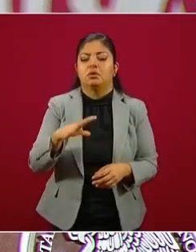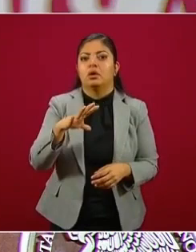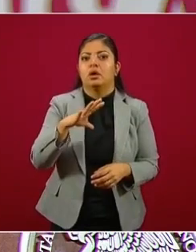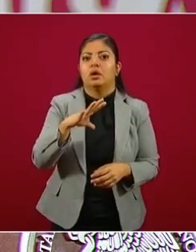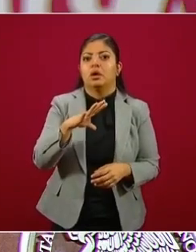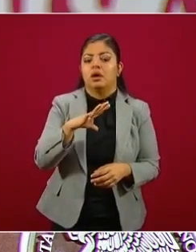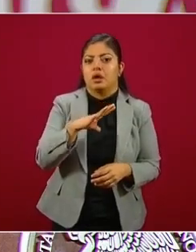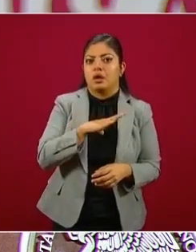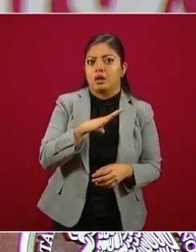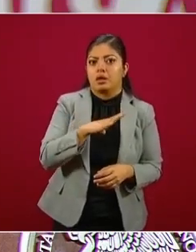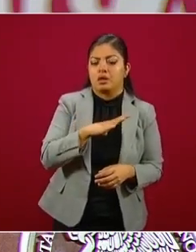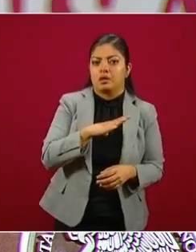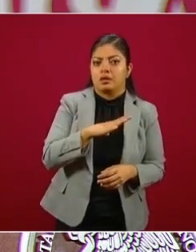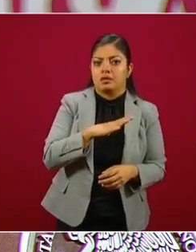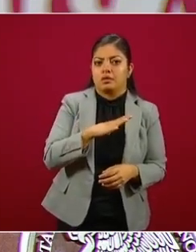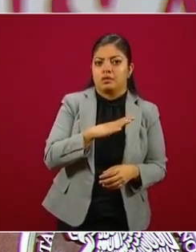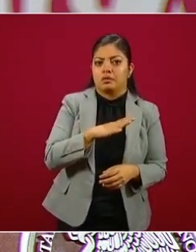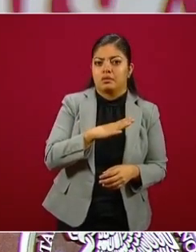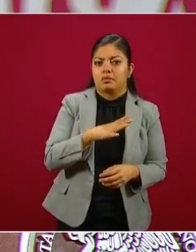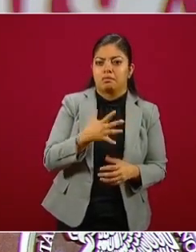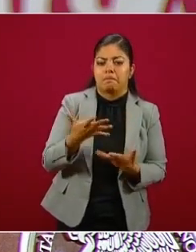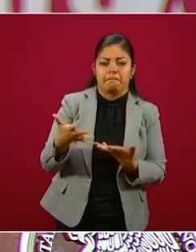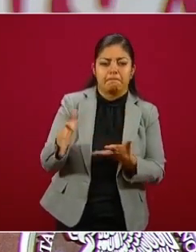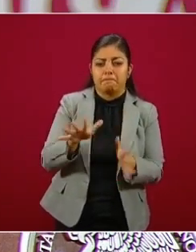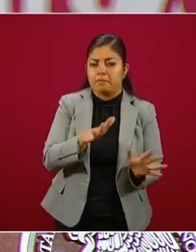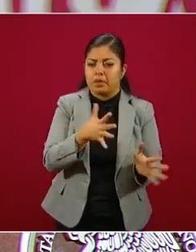hay alrededor de 1.000